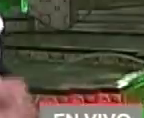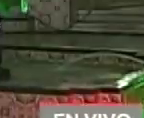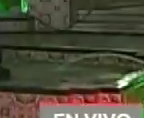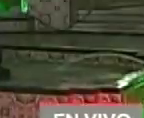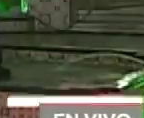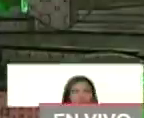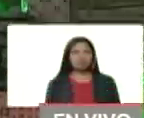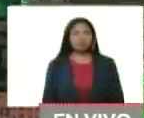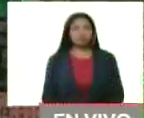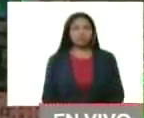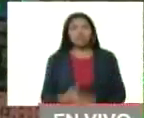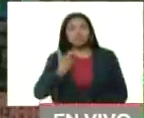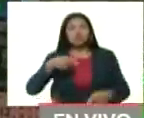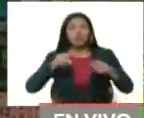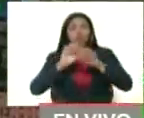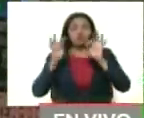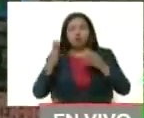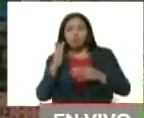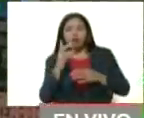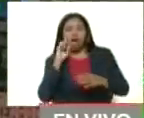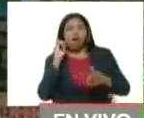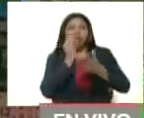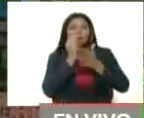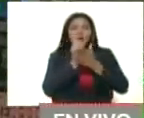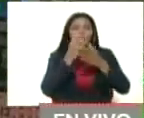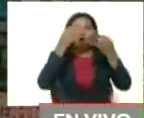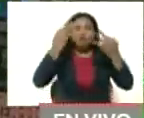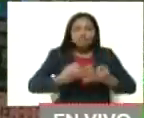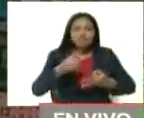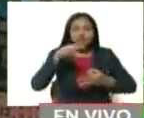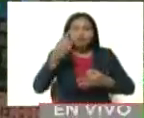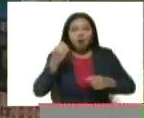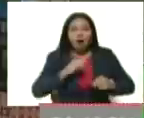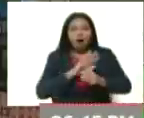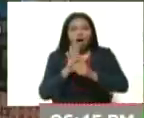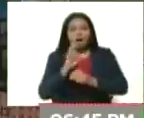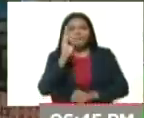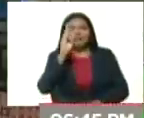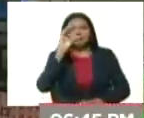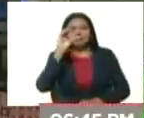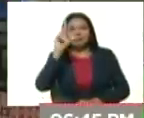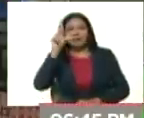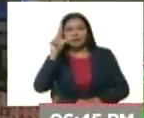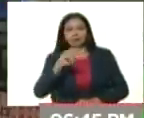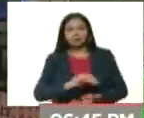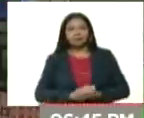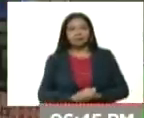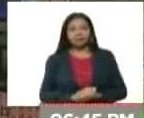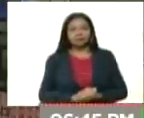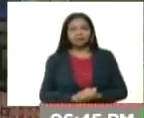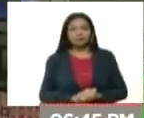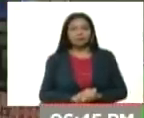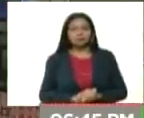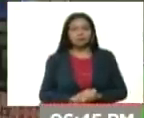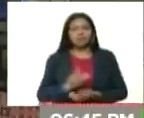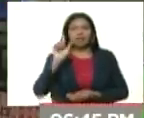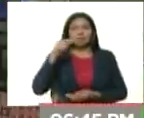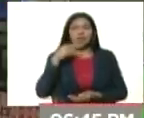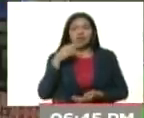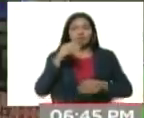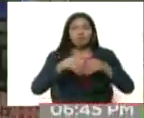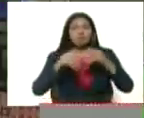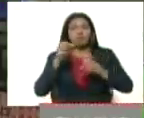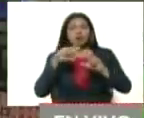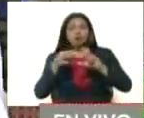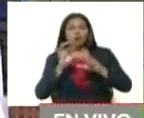diagnósticos integrales para hacerles la prueba definitiva con PCR. Además de la encuesta patria